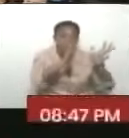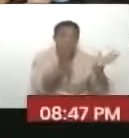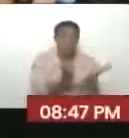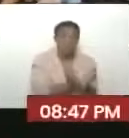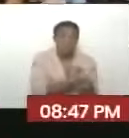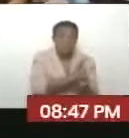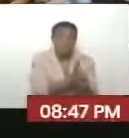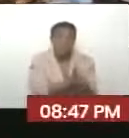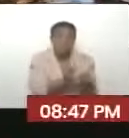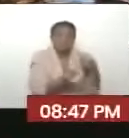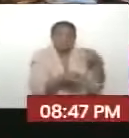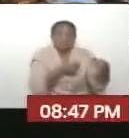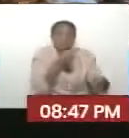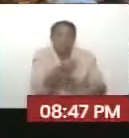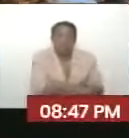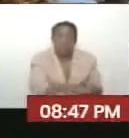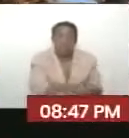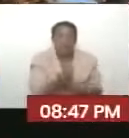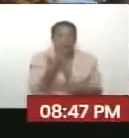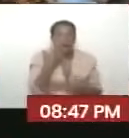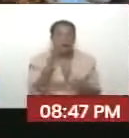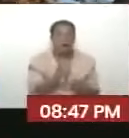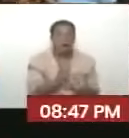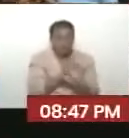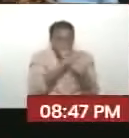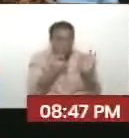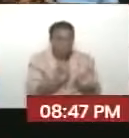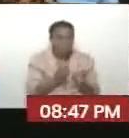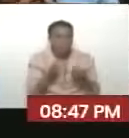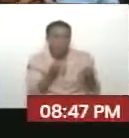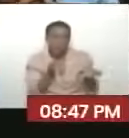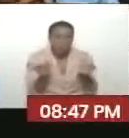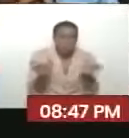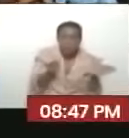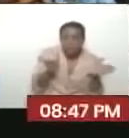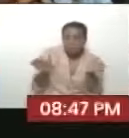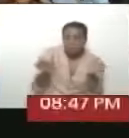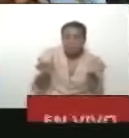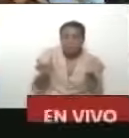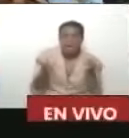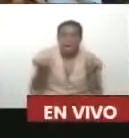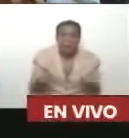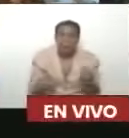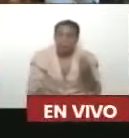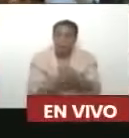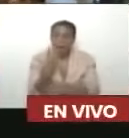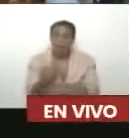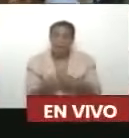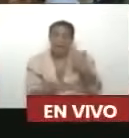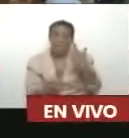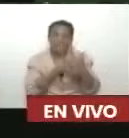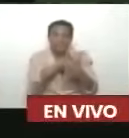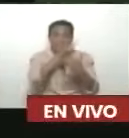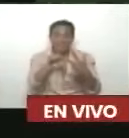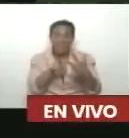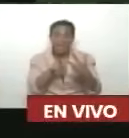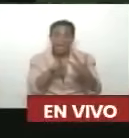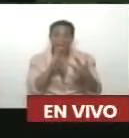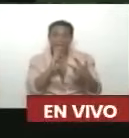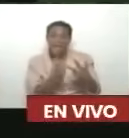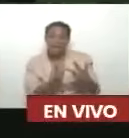país, una visión nacional, de las 3R.net a los cinco